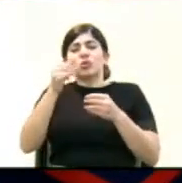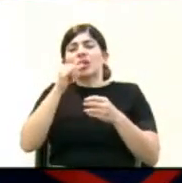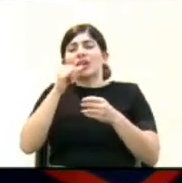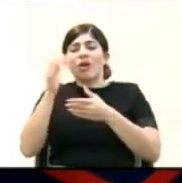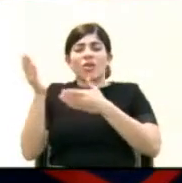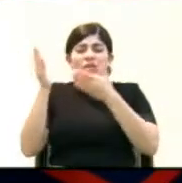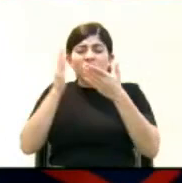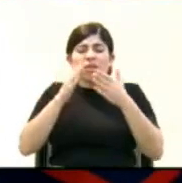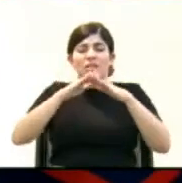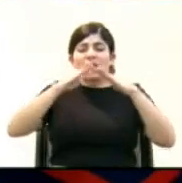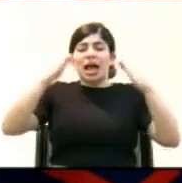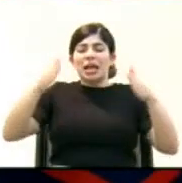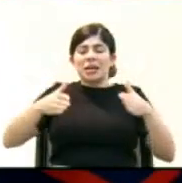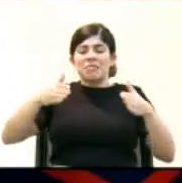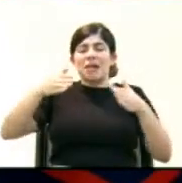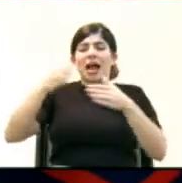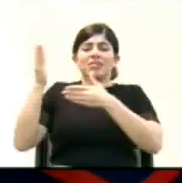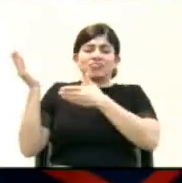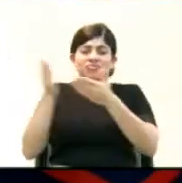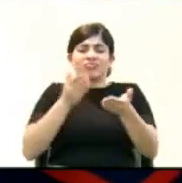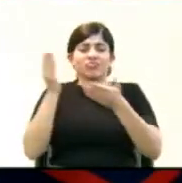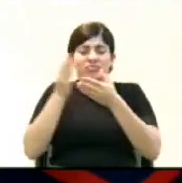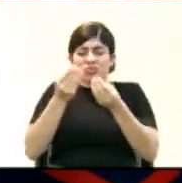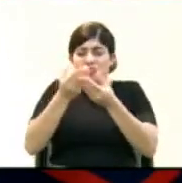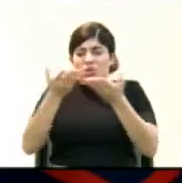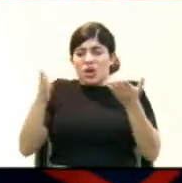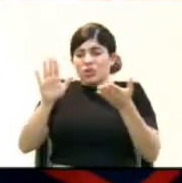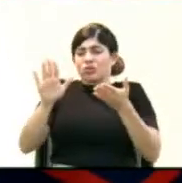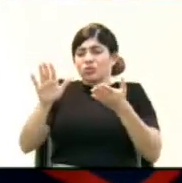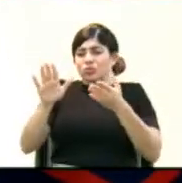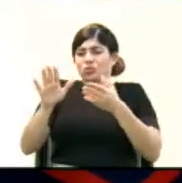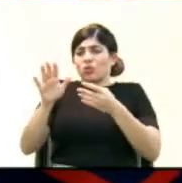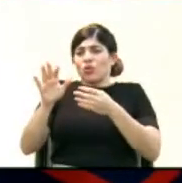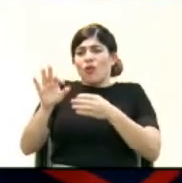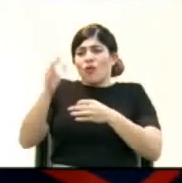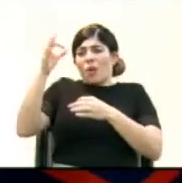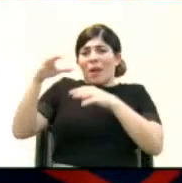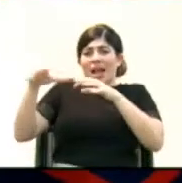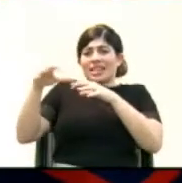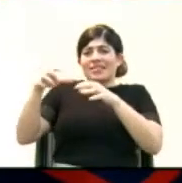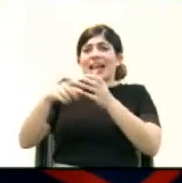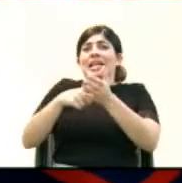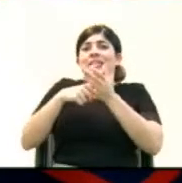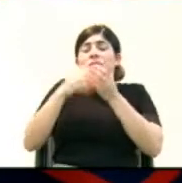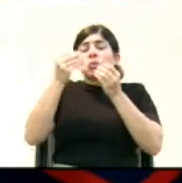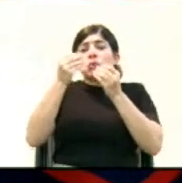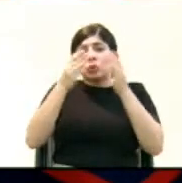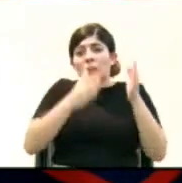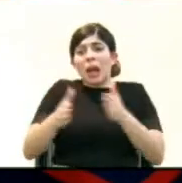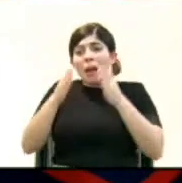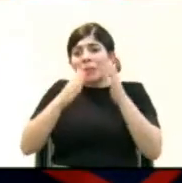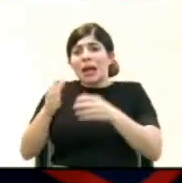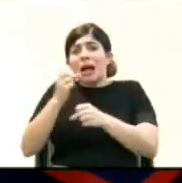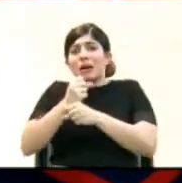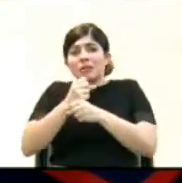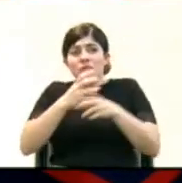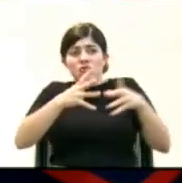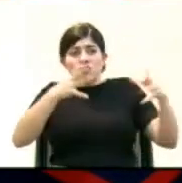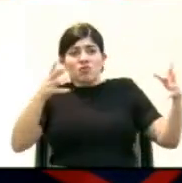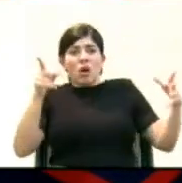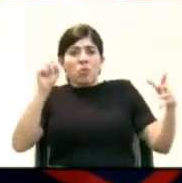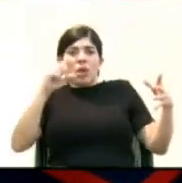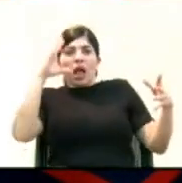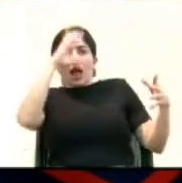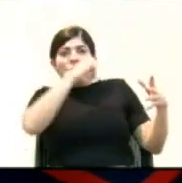licor, tarimas y otro tipo de logística para desarrollar esos eventos. Definitivamente nos parece que esto está contribuyendo de forma